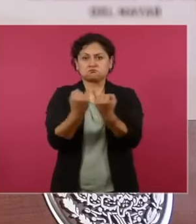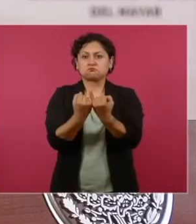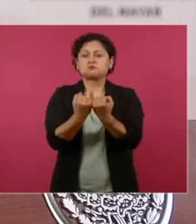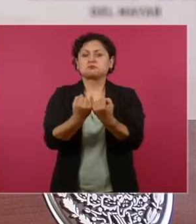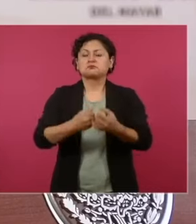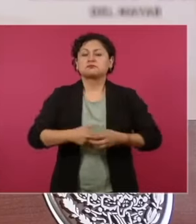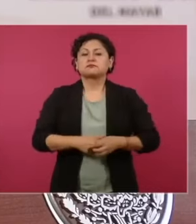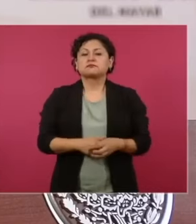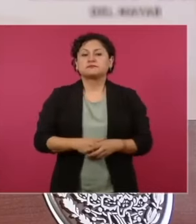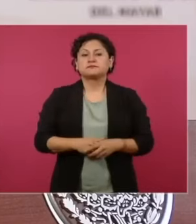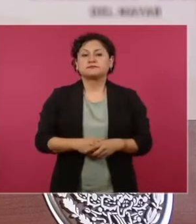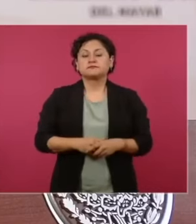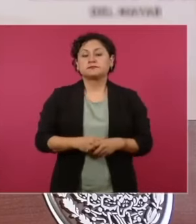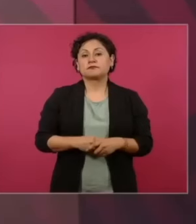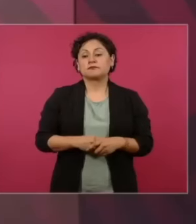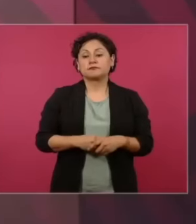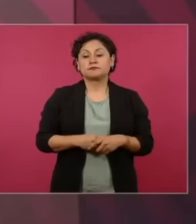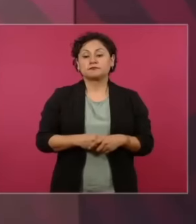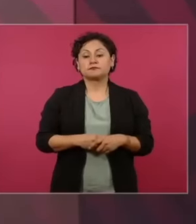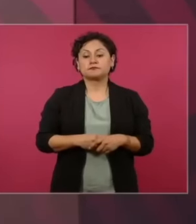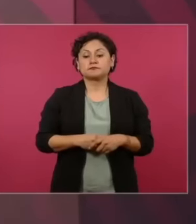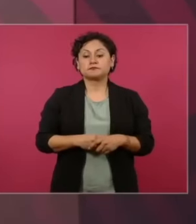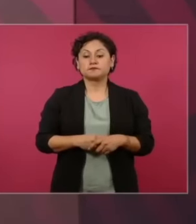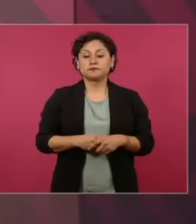y ojalá y